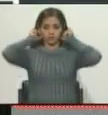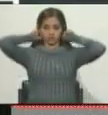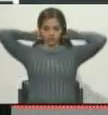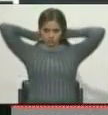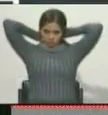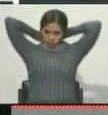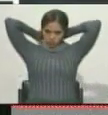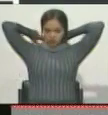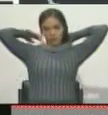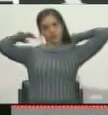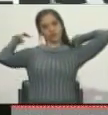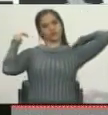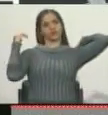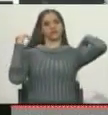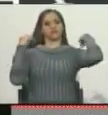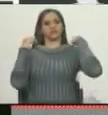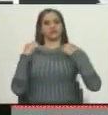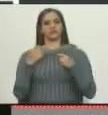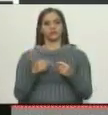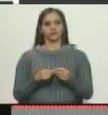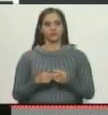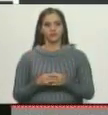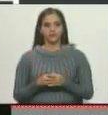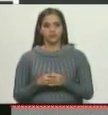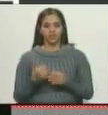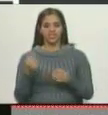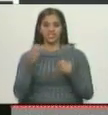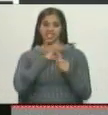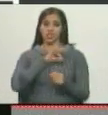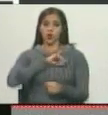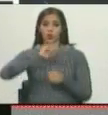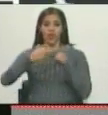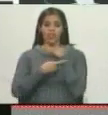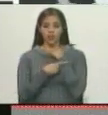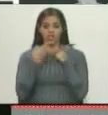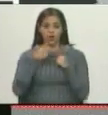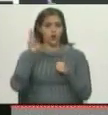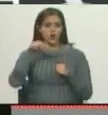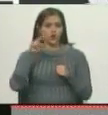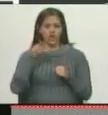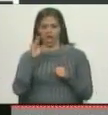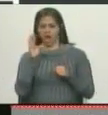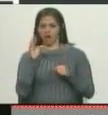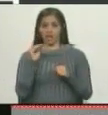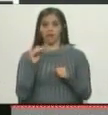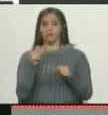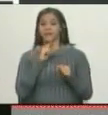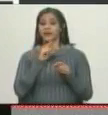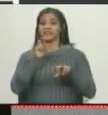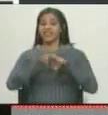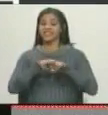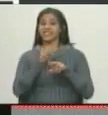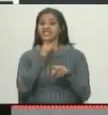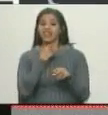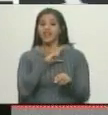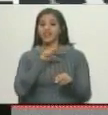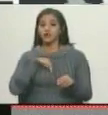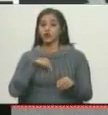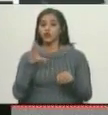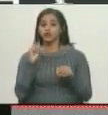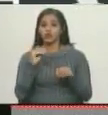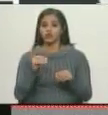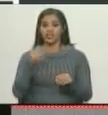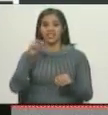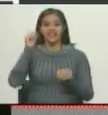Mientras este señor Guaidó decía que no iba a hablar nunca con nosotros, estaba sentado secreto hablando con nosotros. Lo debe saber toda la opinión pública, nacional e